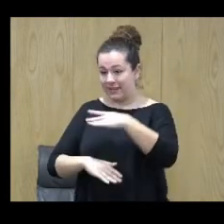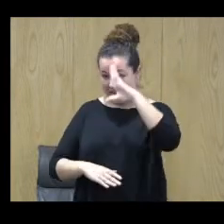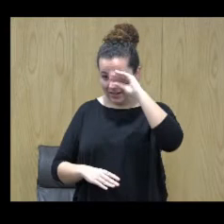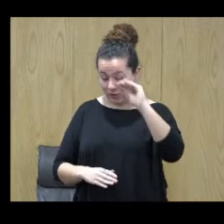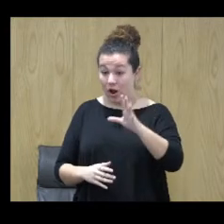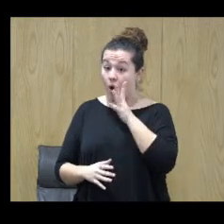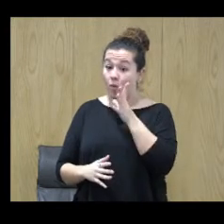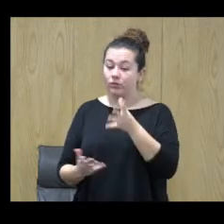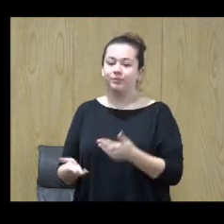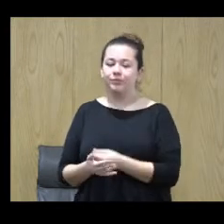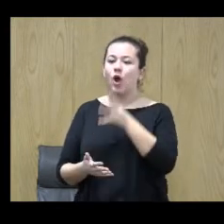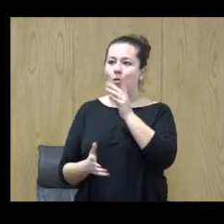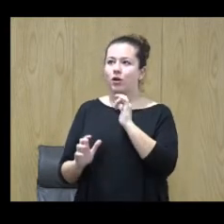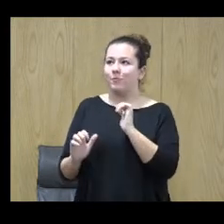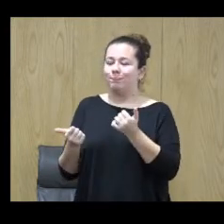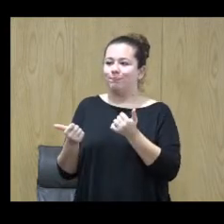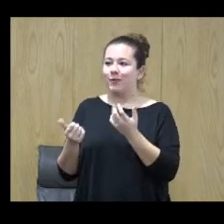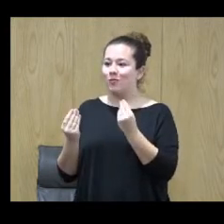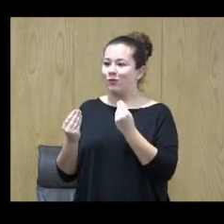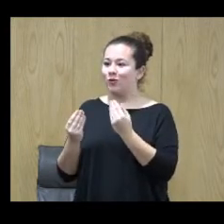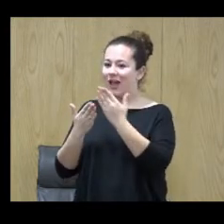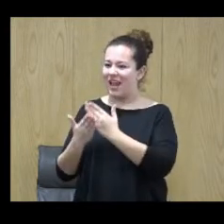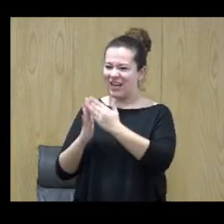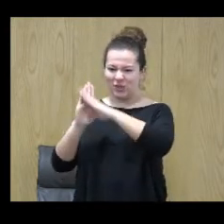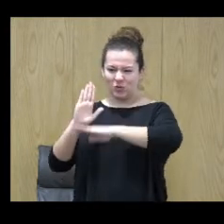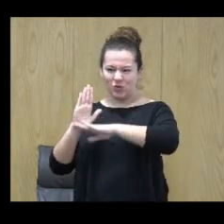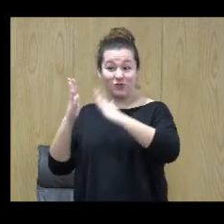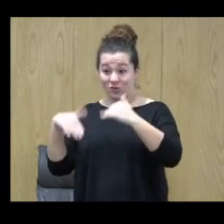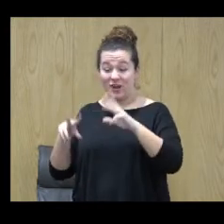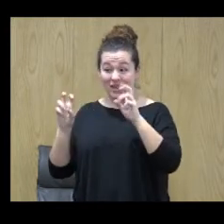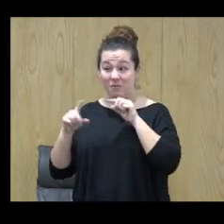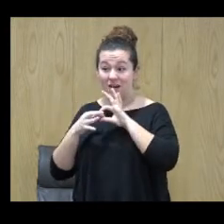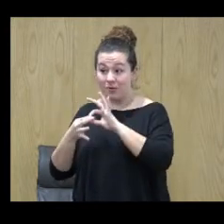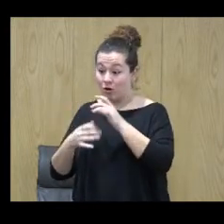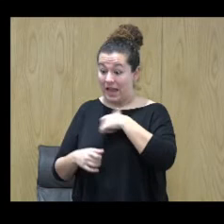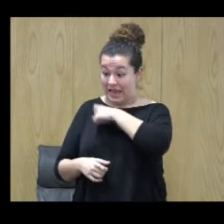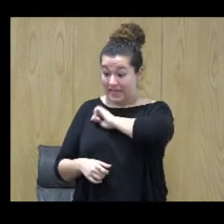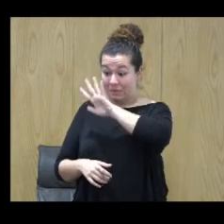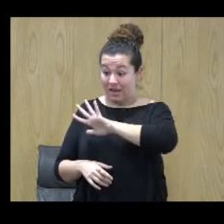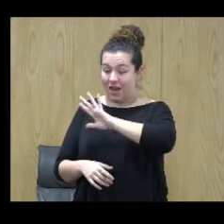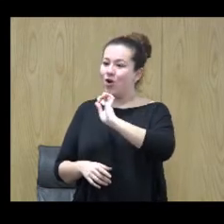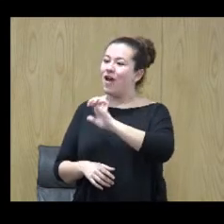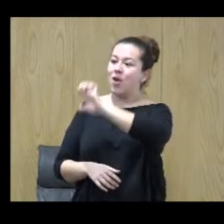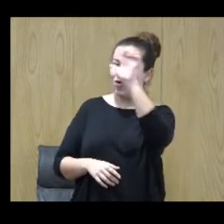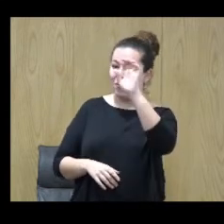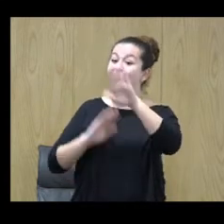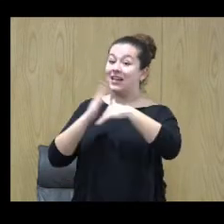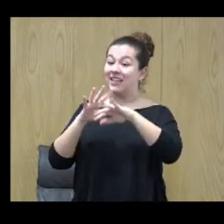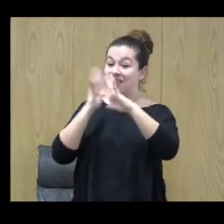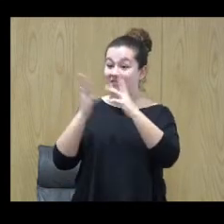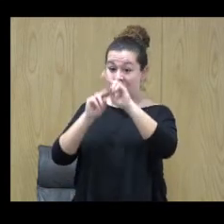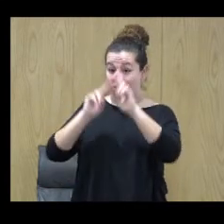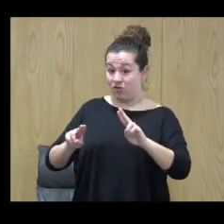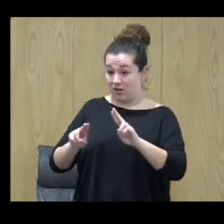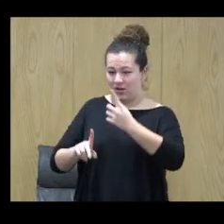¿Por qué? Porque en principio no hay muchos estudios sobre estos temas, pero no solo en España, a nivel europeo, incluso a nivel internacional. Hemos buscado, hay